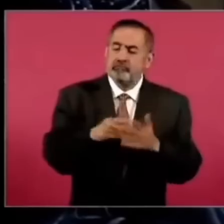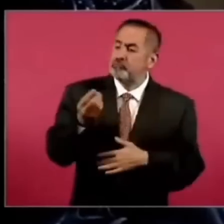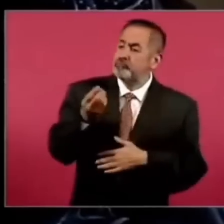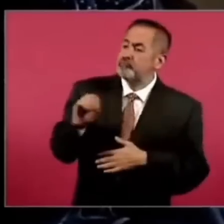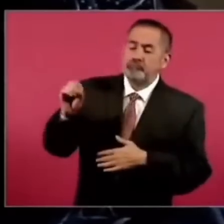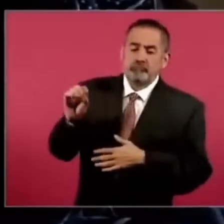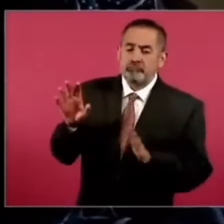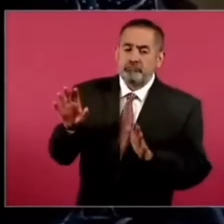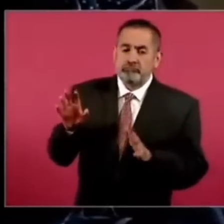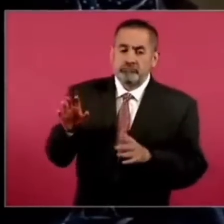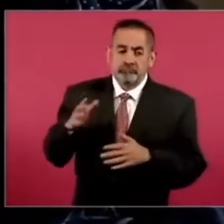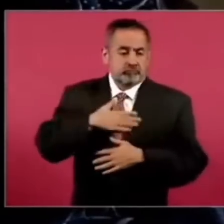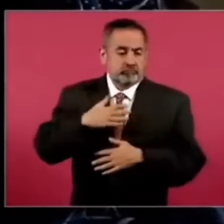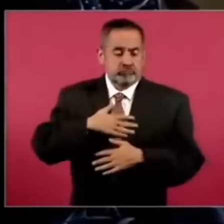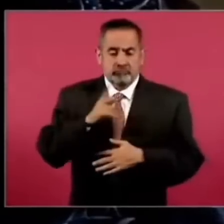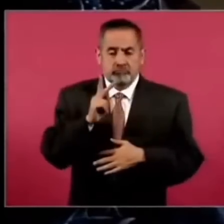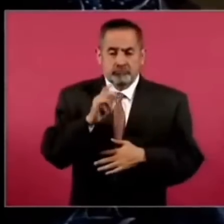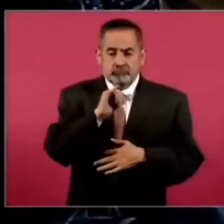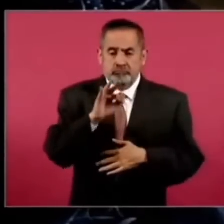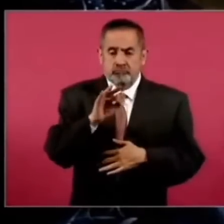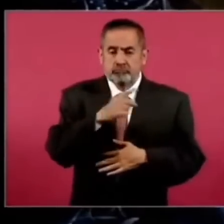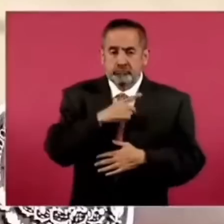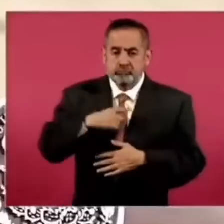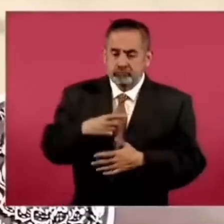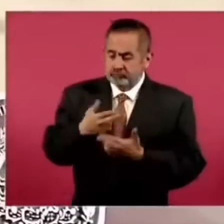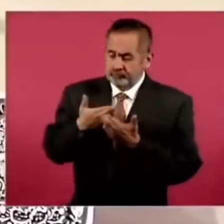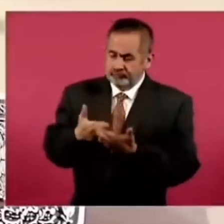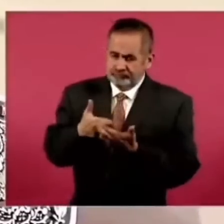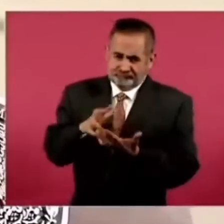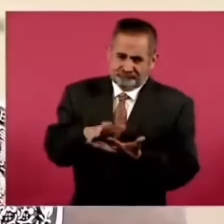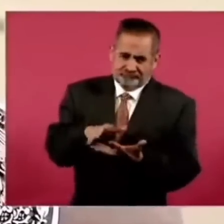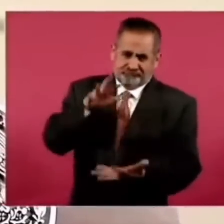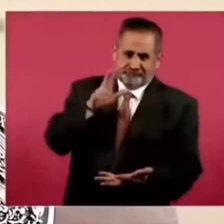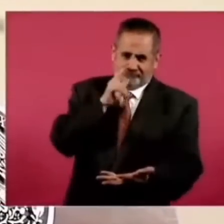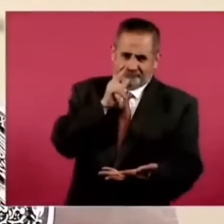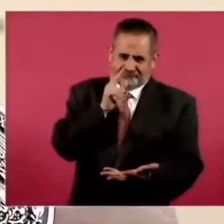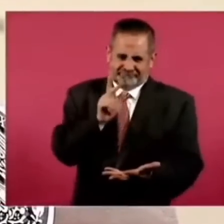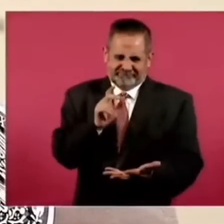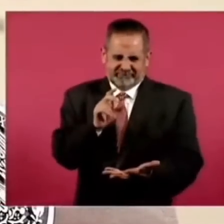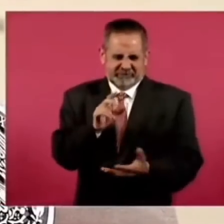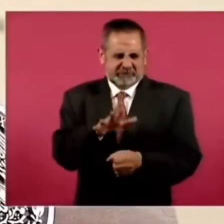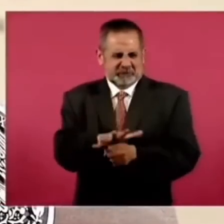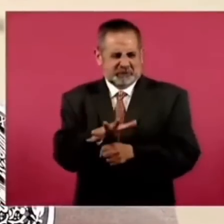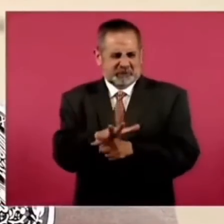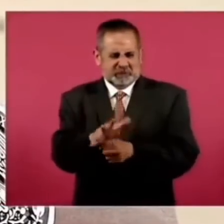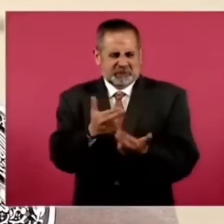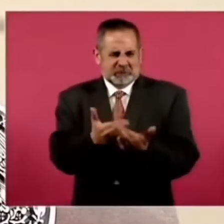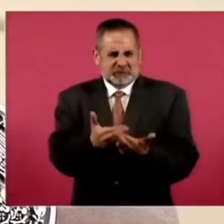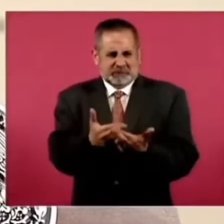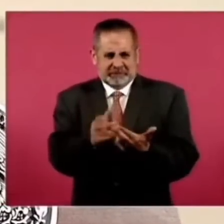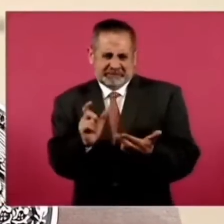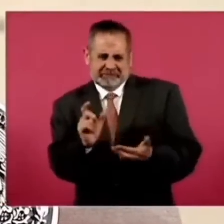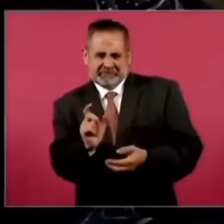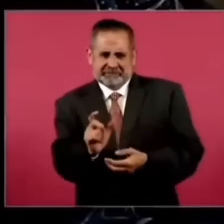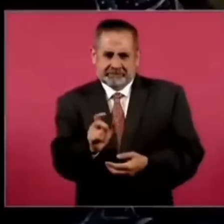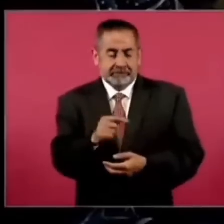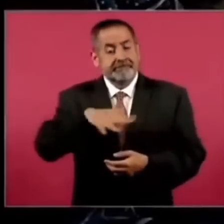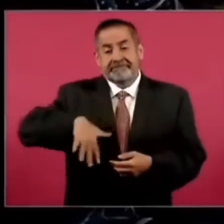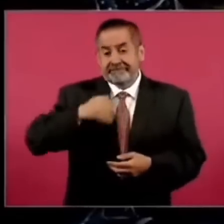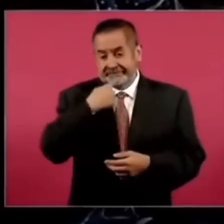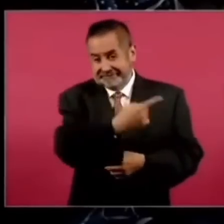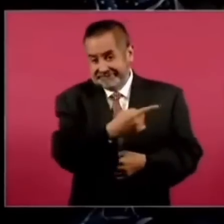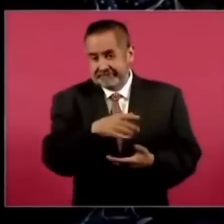Estado, al Poder Judicial, debe tener recursos suficientes, así decía, palabras más, palabras menos, la ministra ayer,